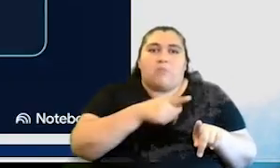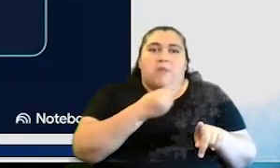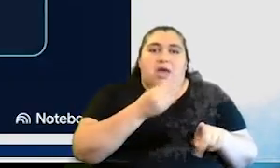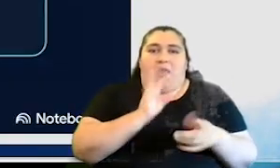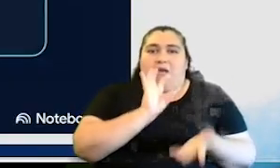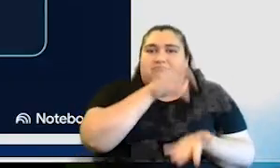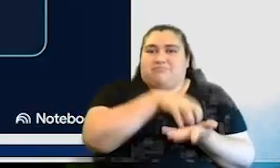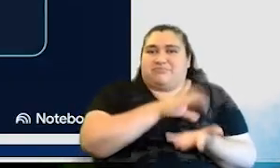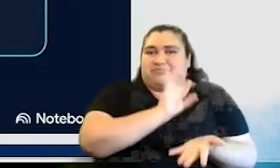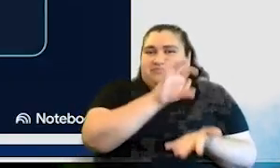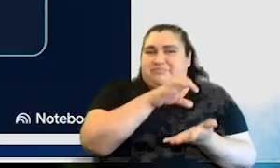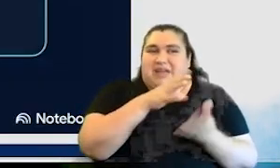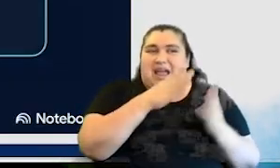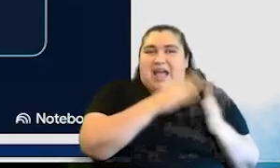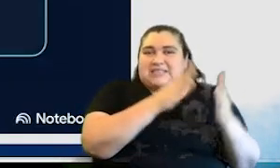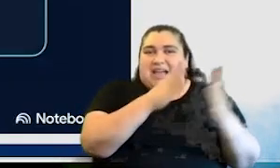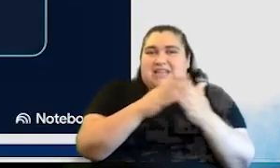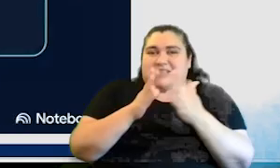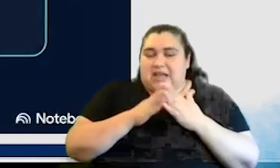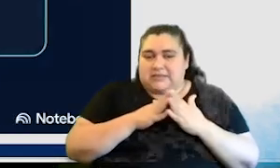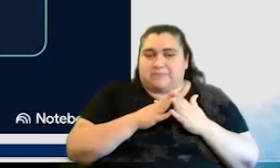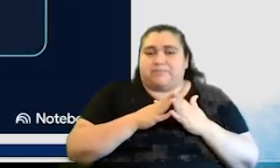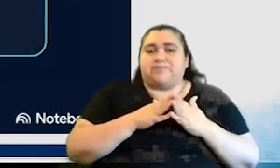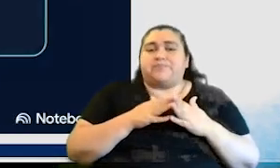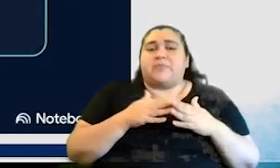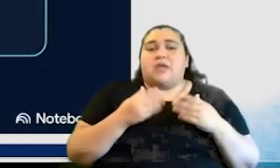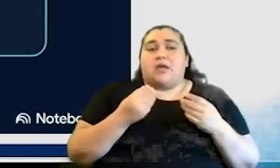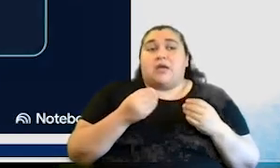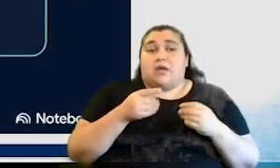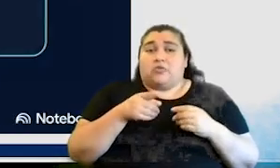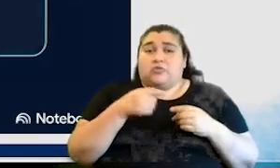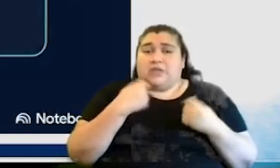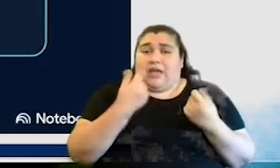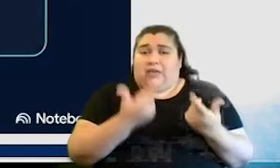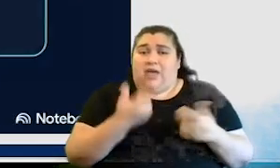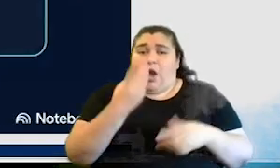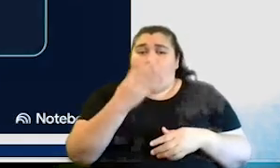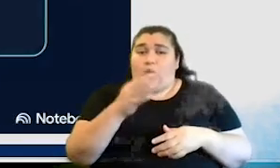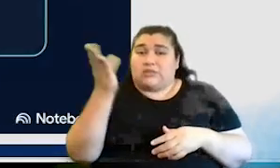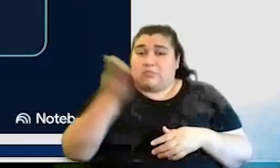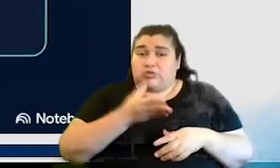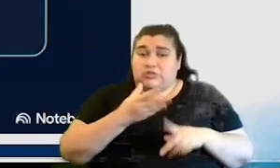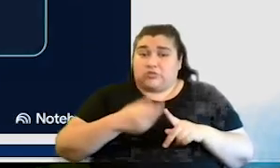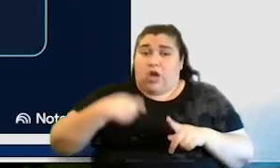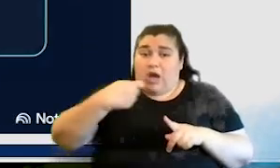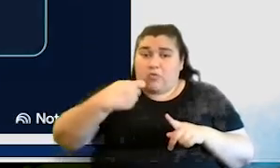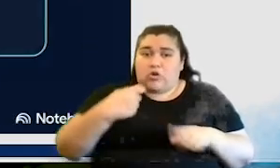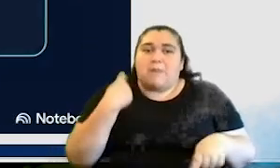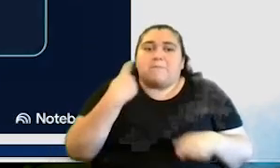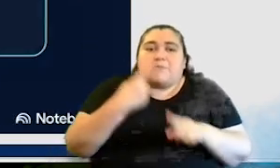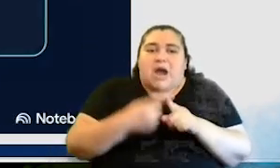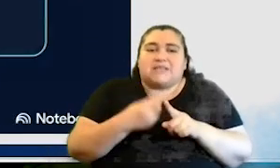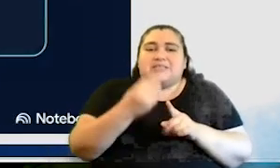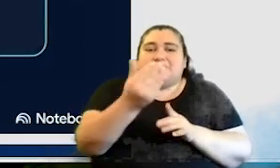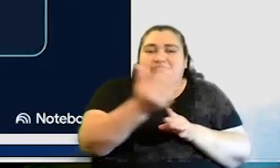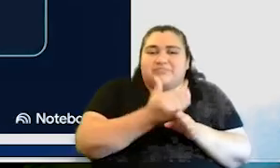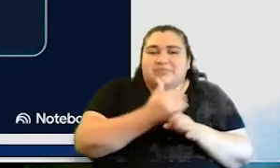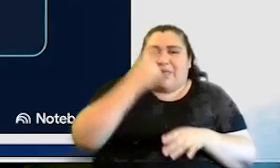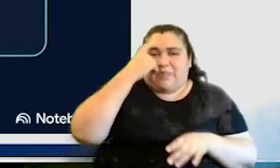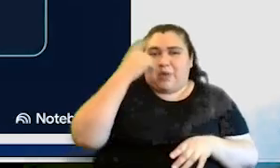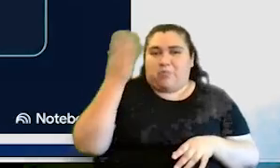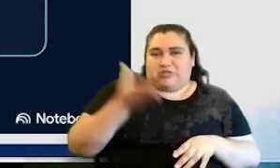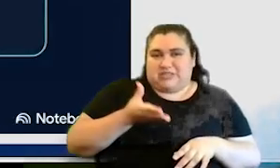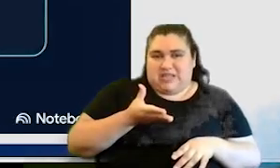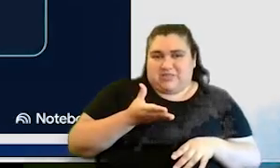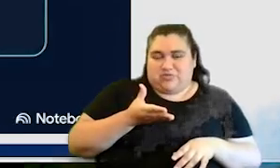de determinados inmuebles, y no solo se puede deducir el 40% de lo que se abone, sino que también se agrega esta deducción adicional del 10%